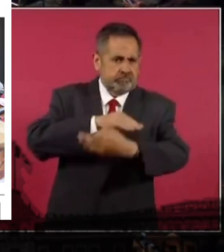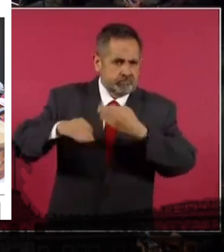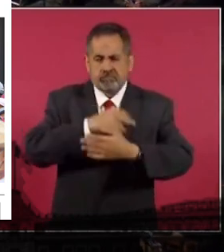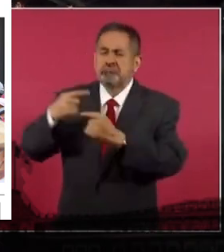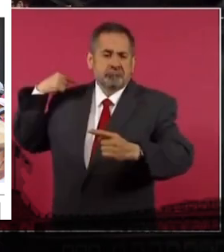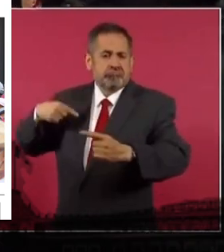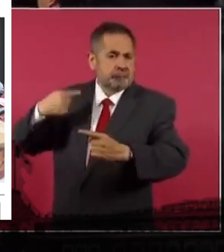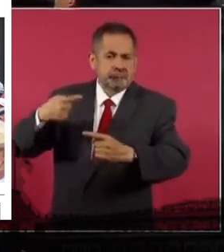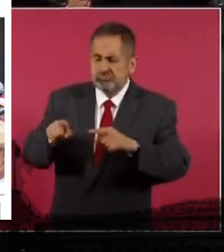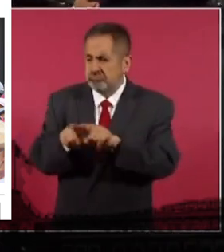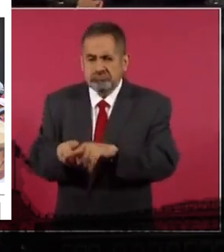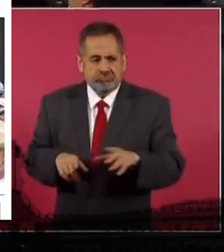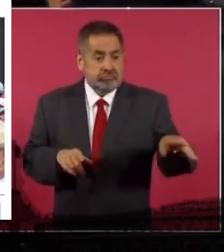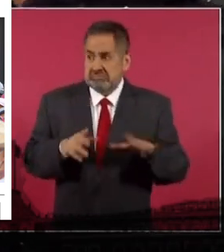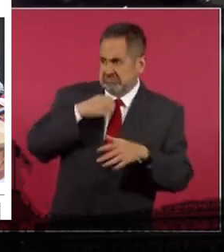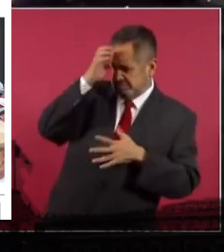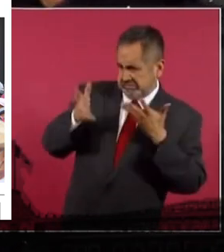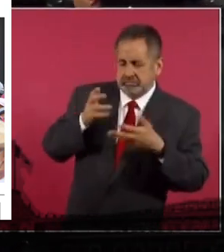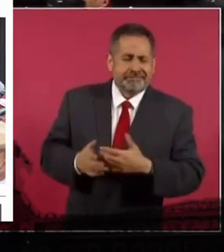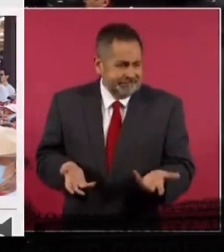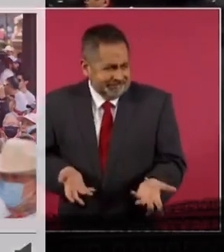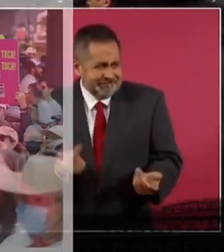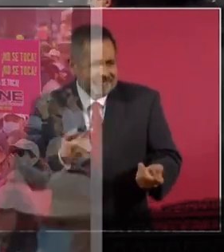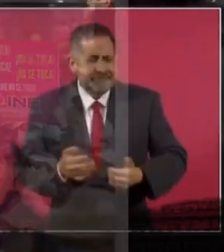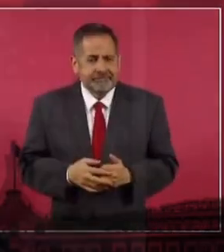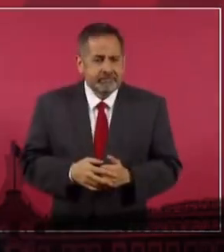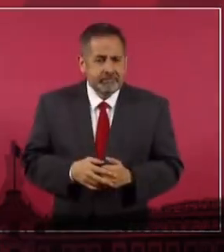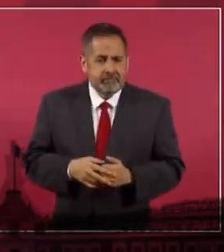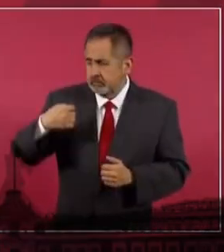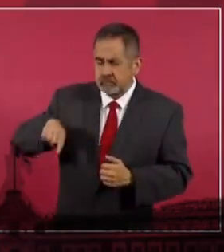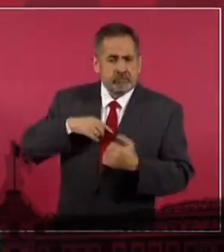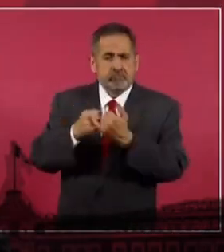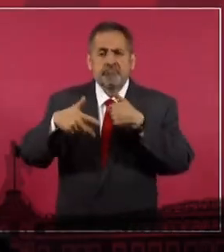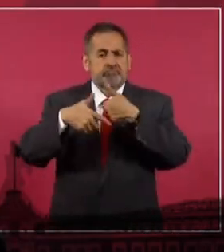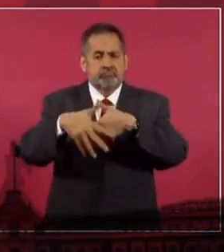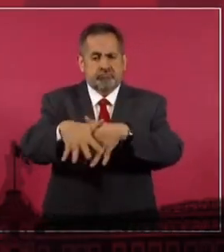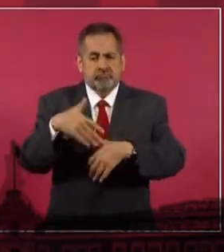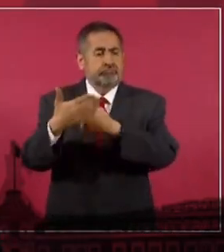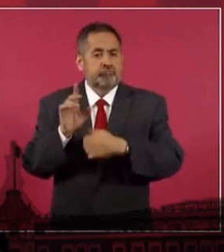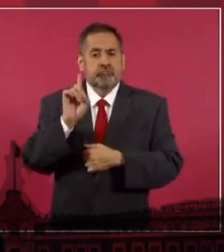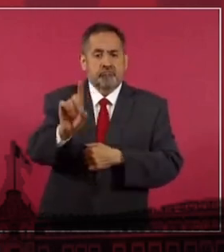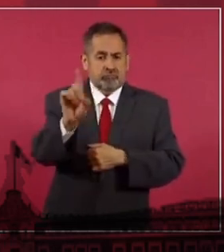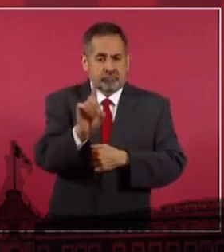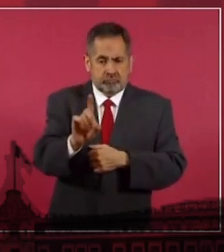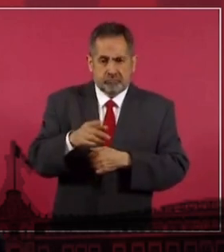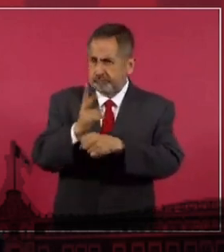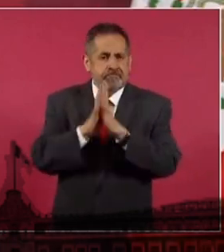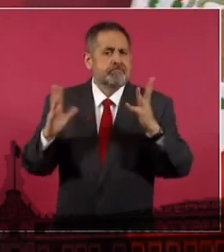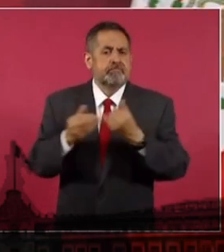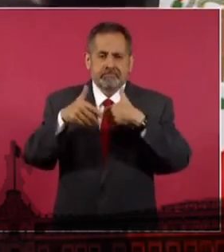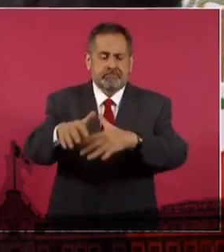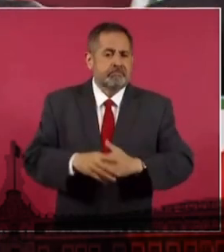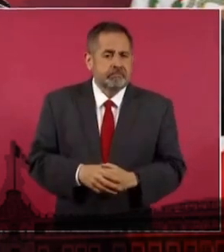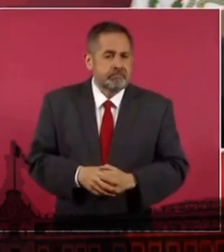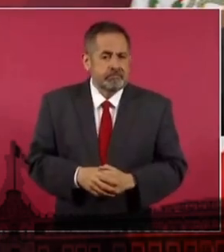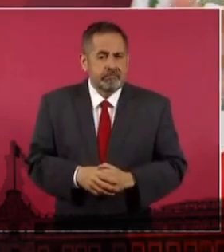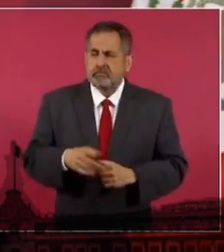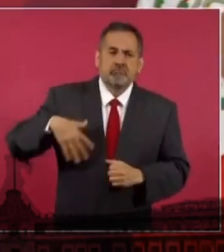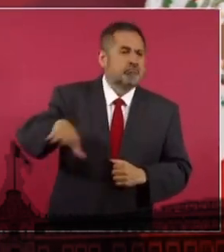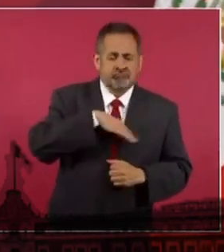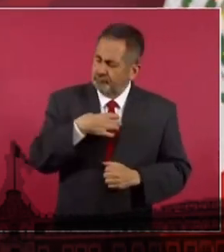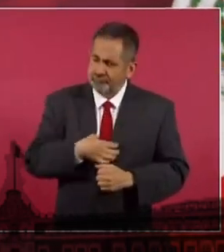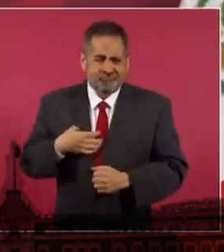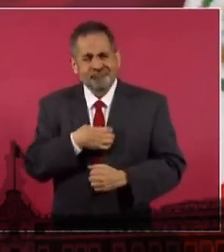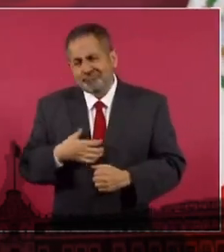todas, a todos. Entonces, ¿por qué se extraña si vamos a marchar el domingo? Invito a todos. Debemos estar